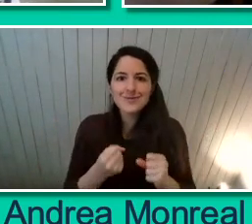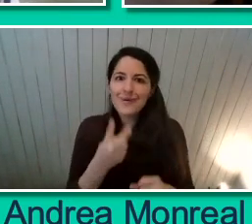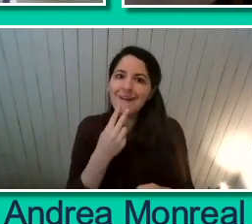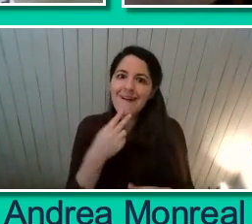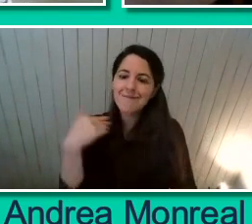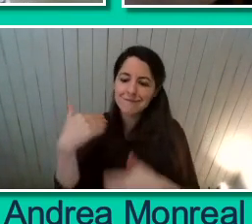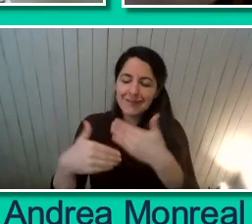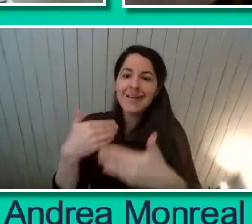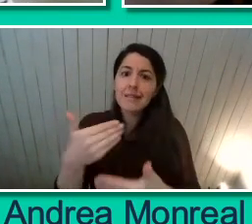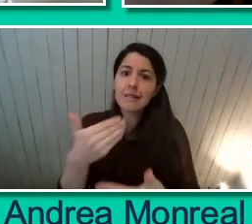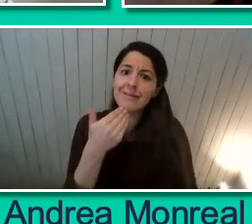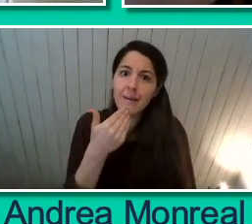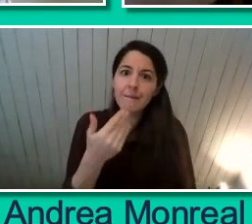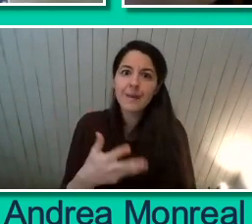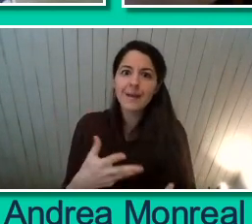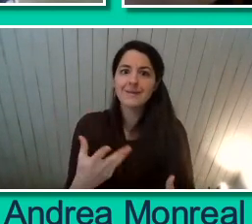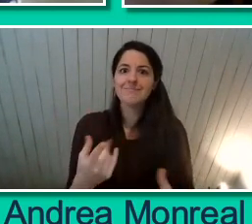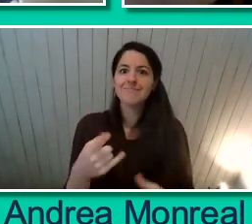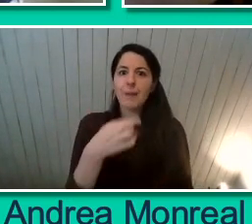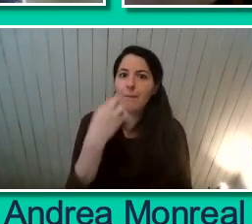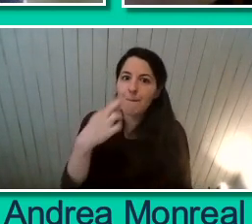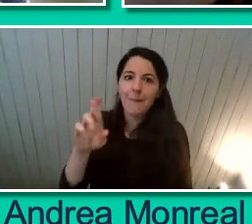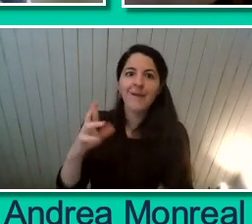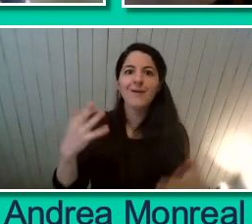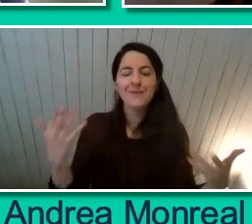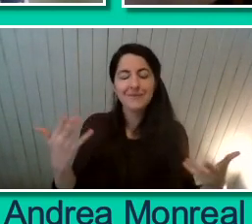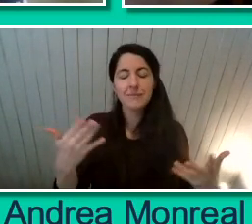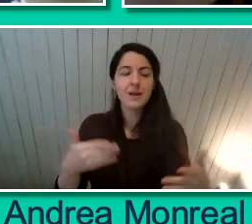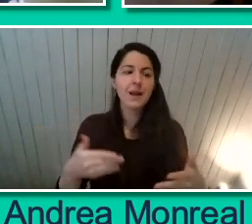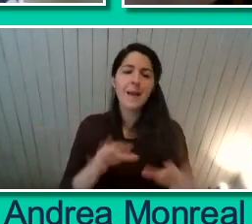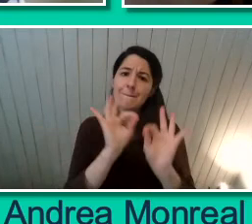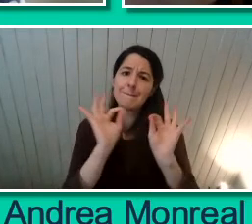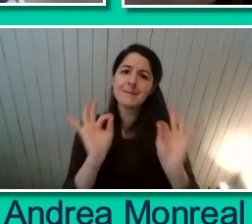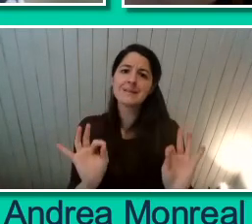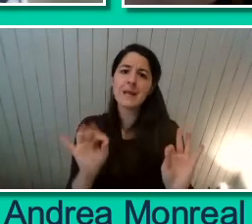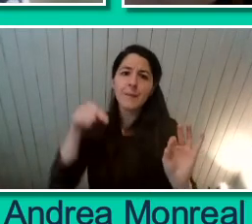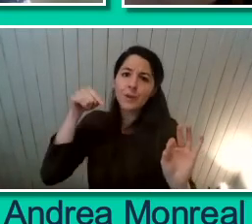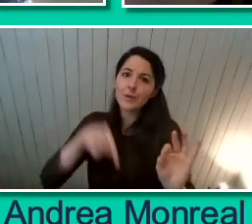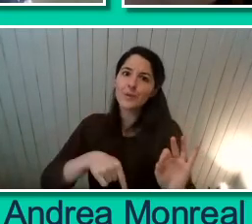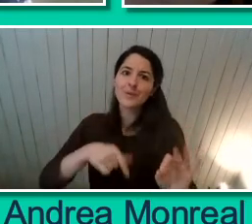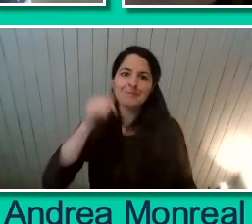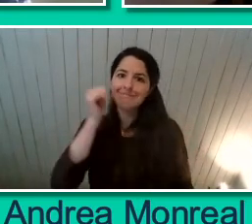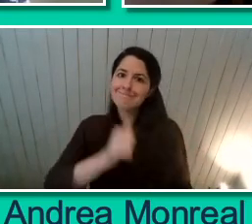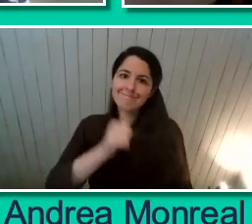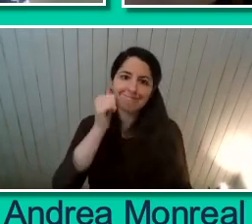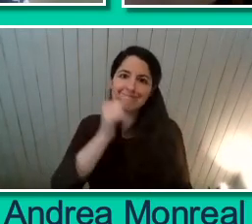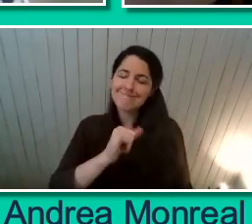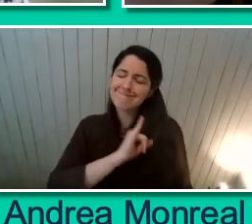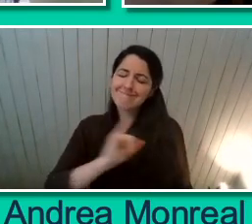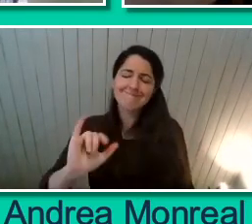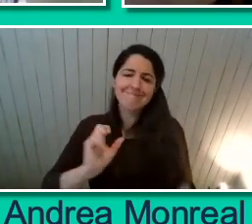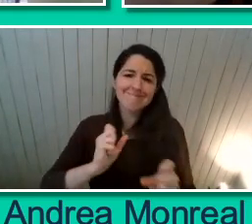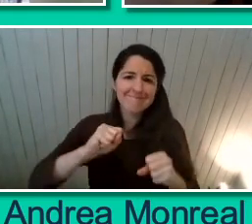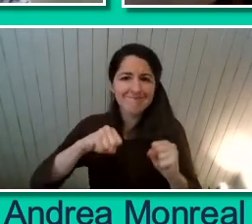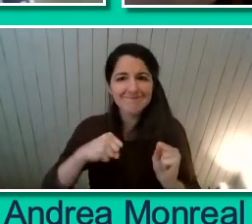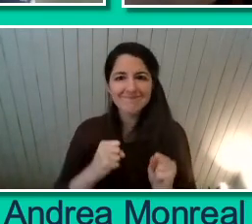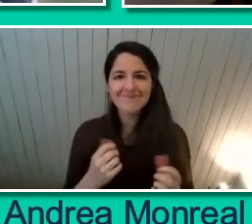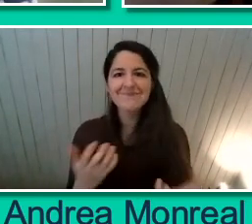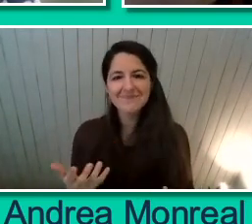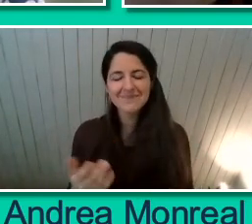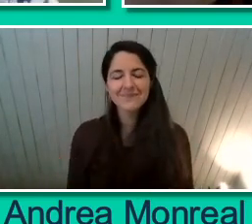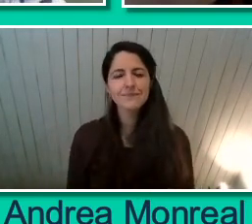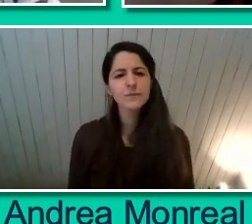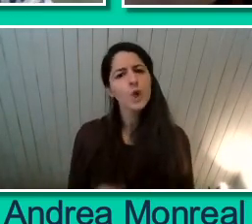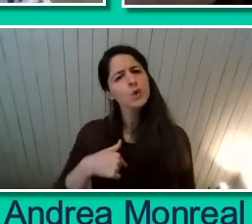presentando, sobre todo hoy en día, que cada vez son más comunes. Me llamó mucho la atención cuando presté